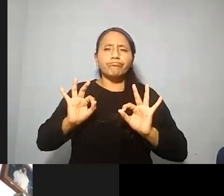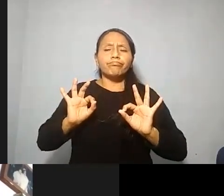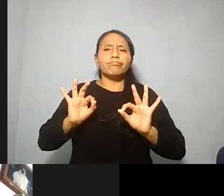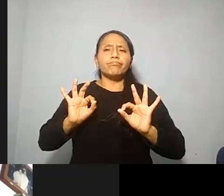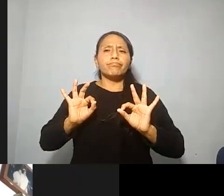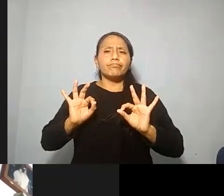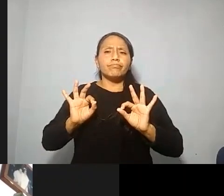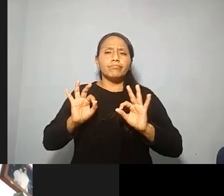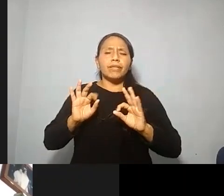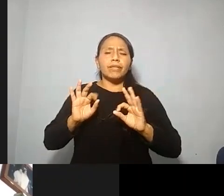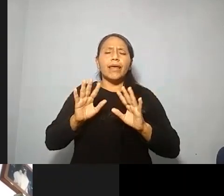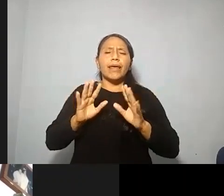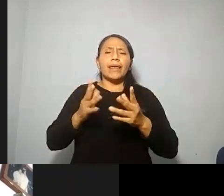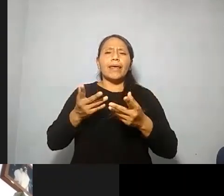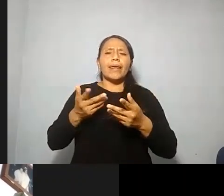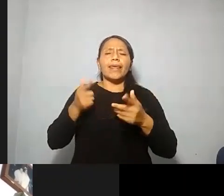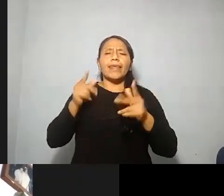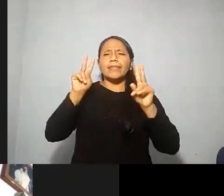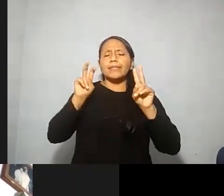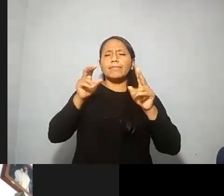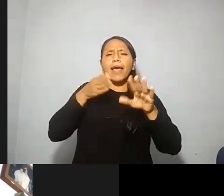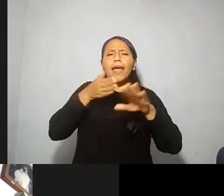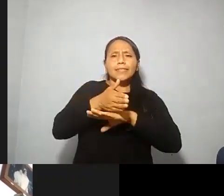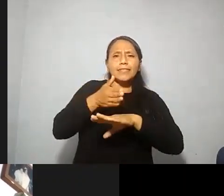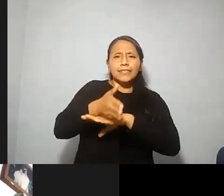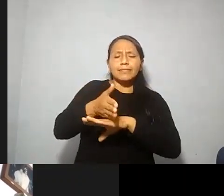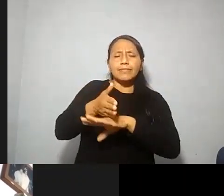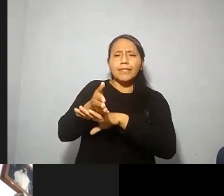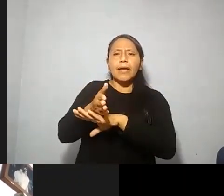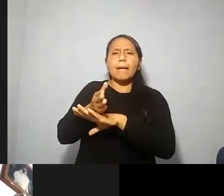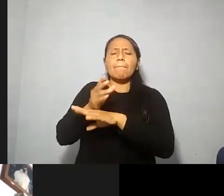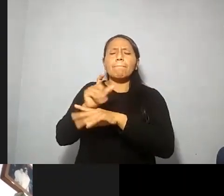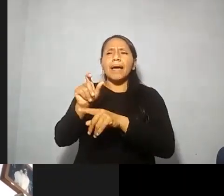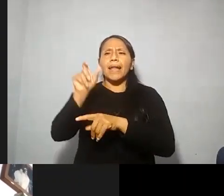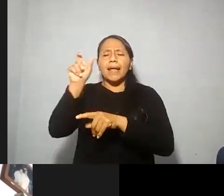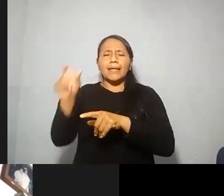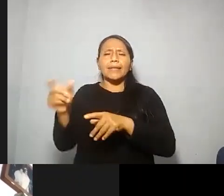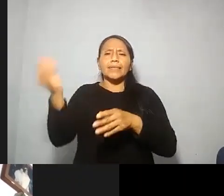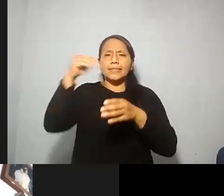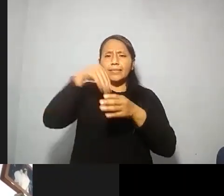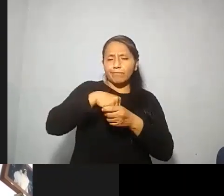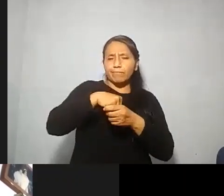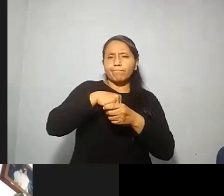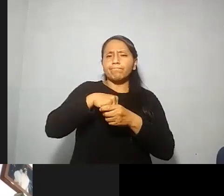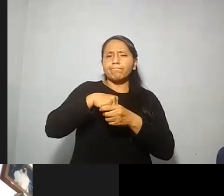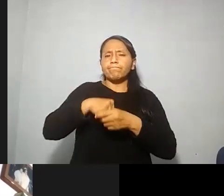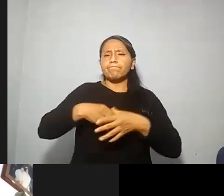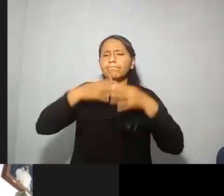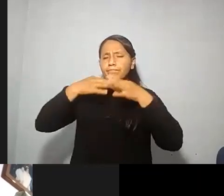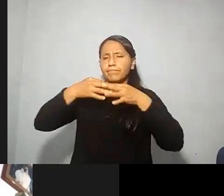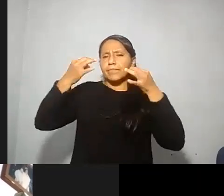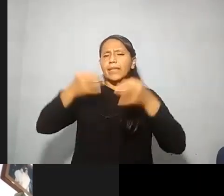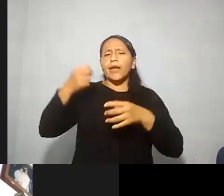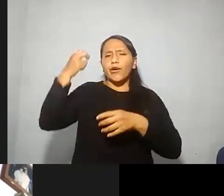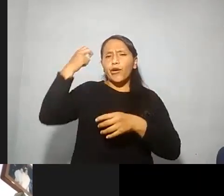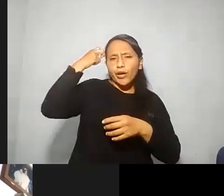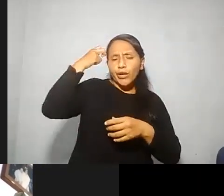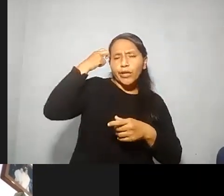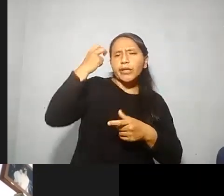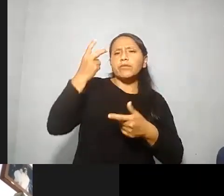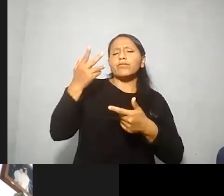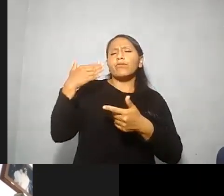en medidas de accesibilidad para que él se incluya de manera adecuada en congresos donde no